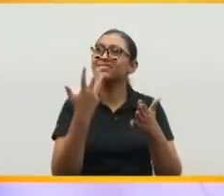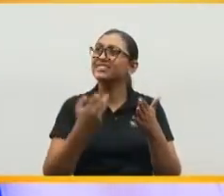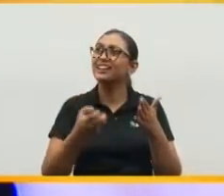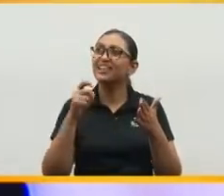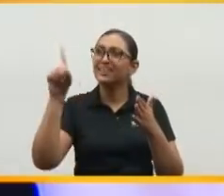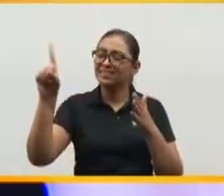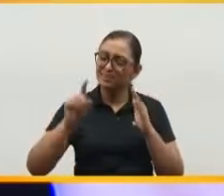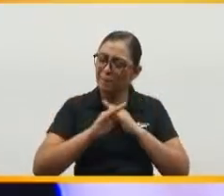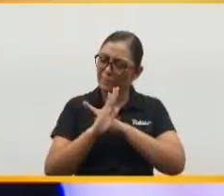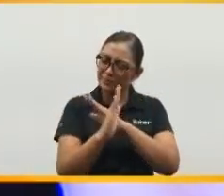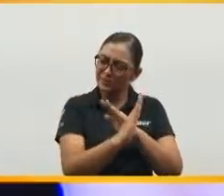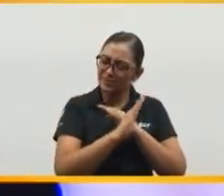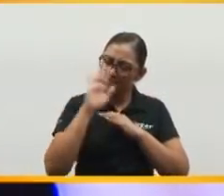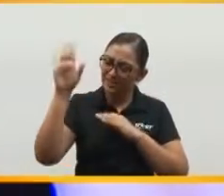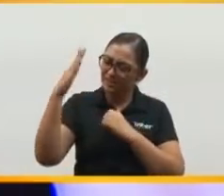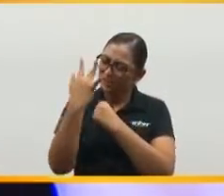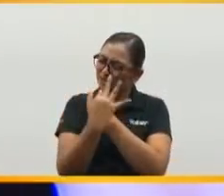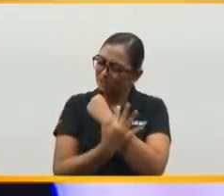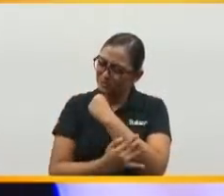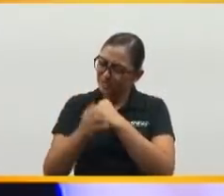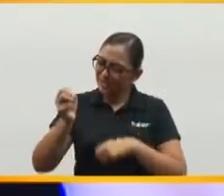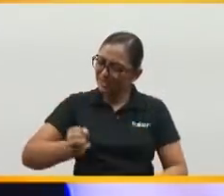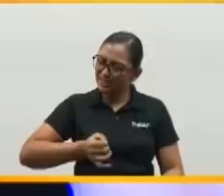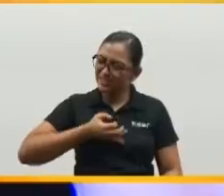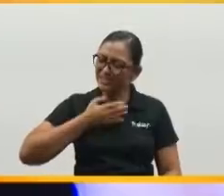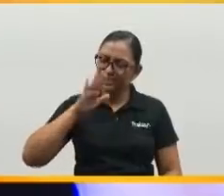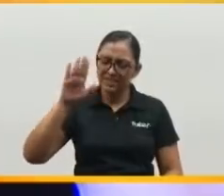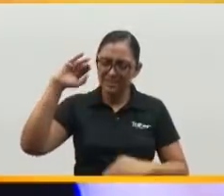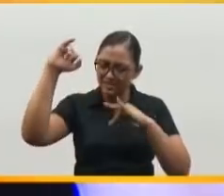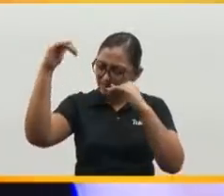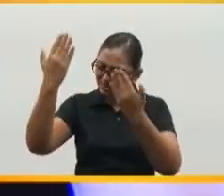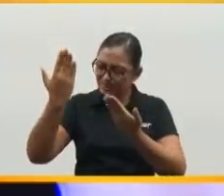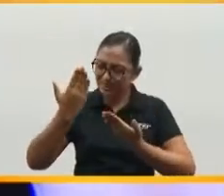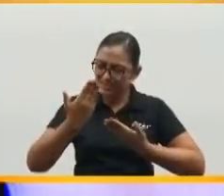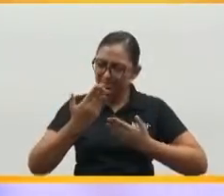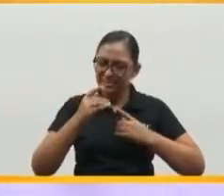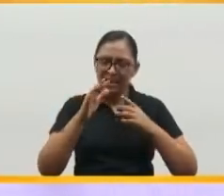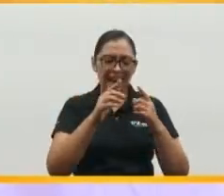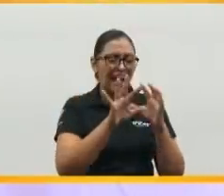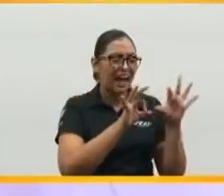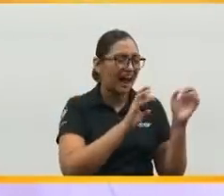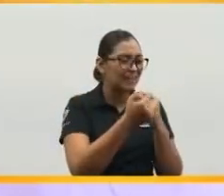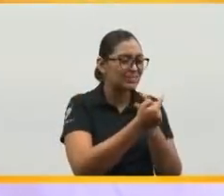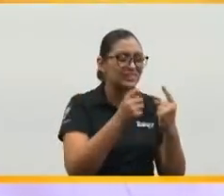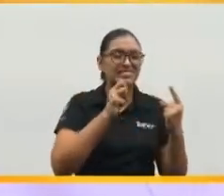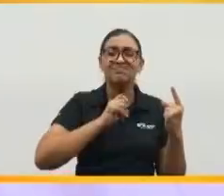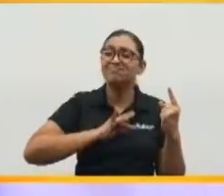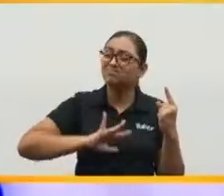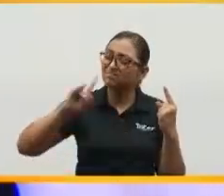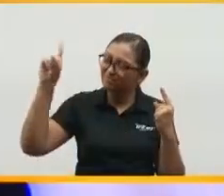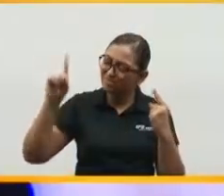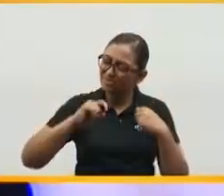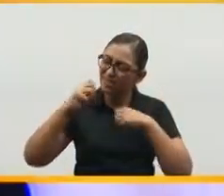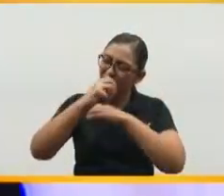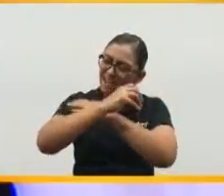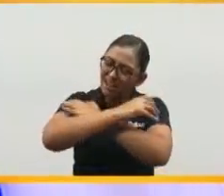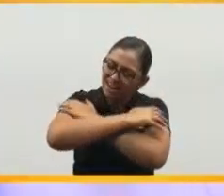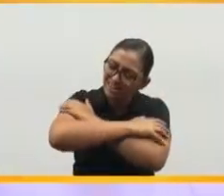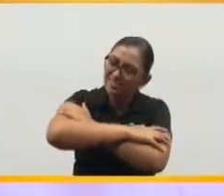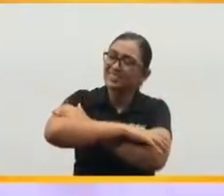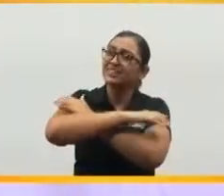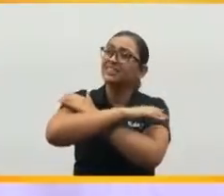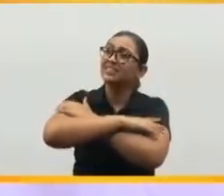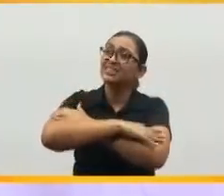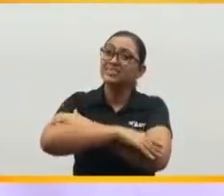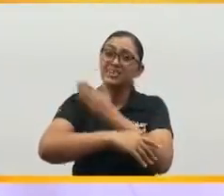Protégenos, cúbrenos con tu sangre, llénanos de tu gracia. Abraza a aquel que está quebrantado. Abraza a aquel que tiene zozobra. Abraza